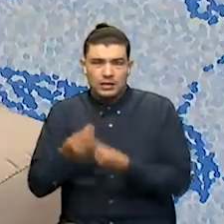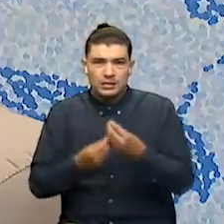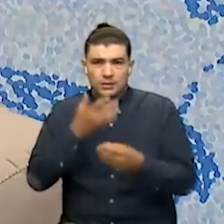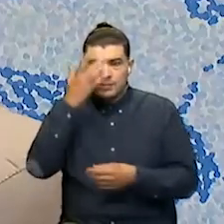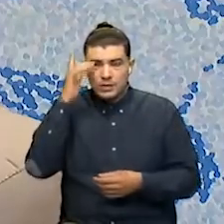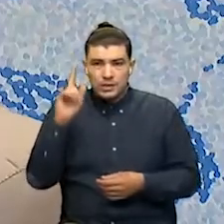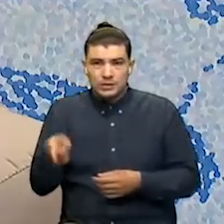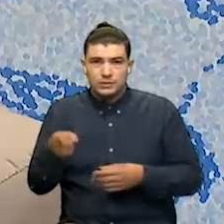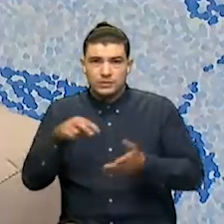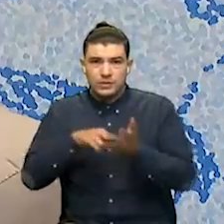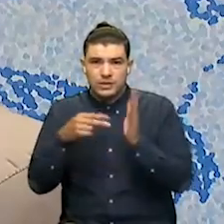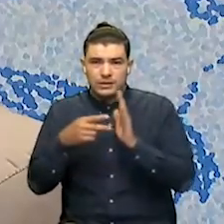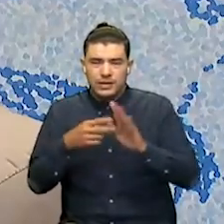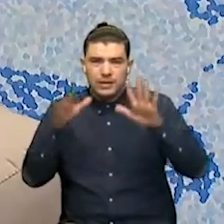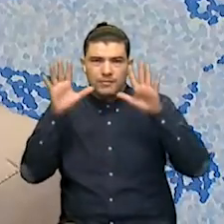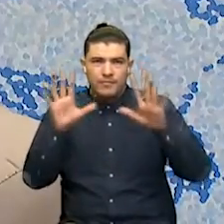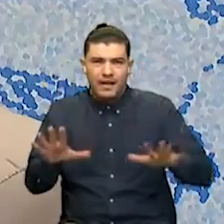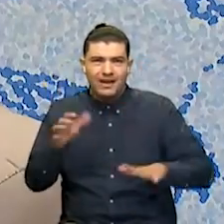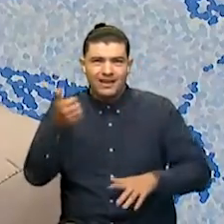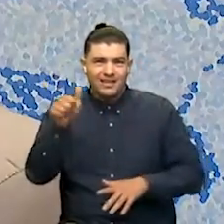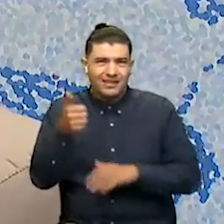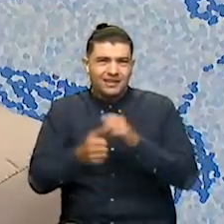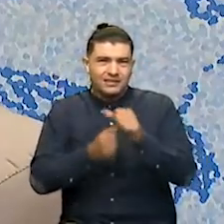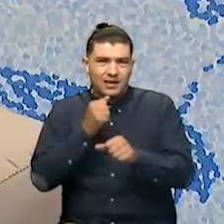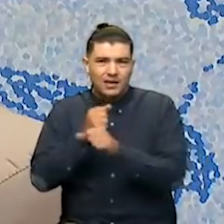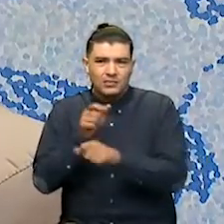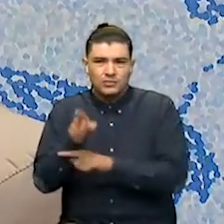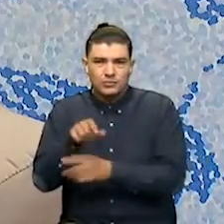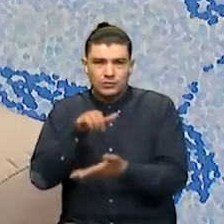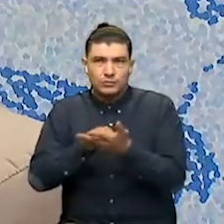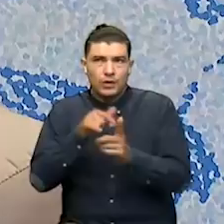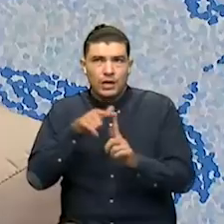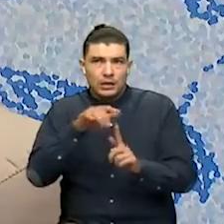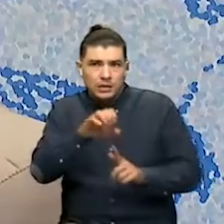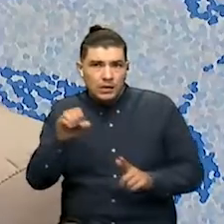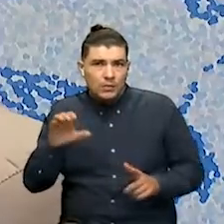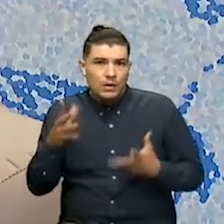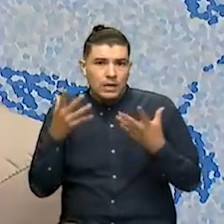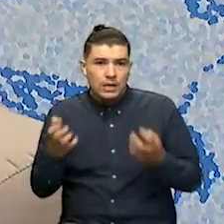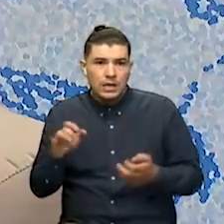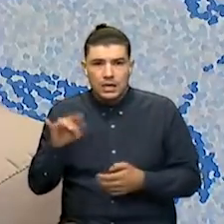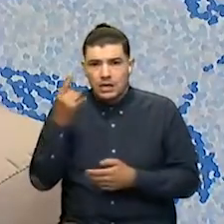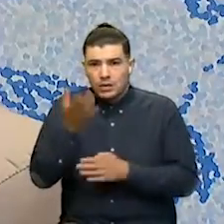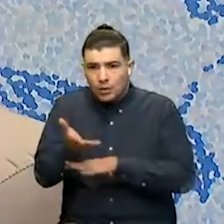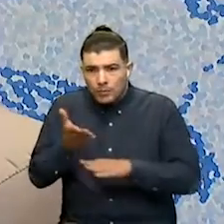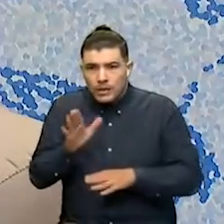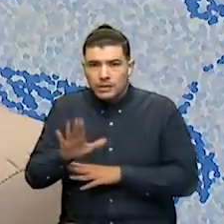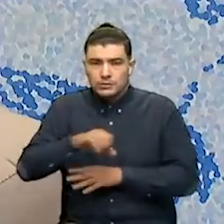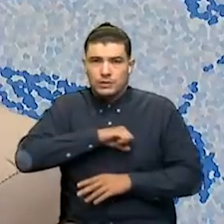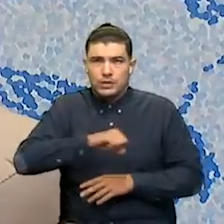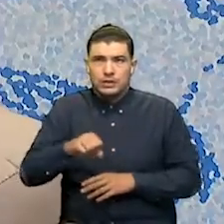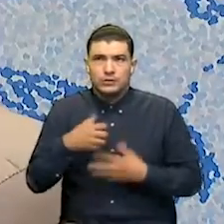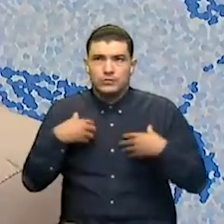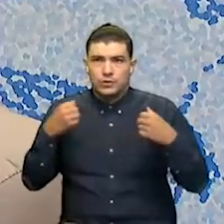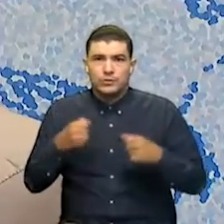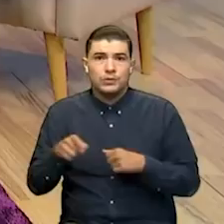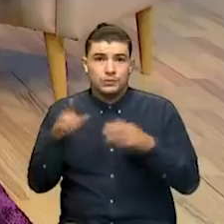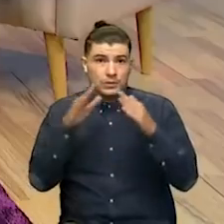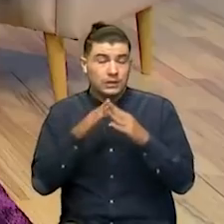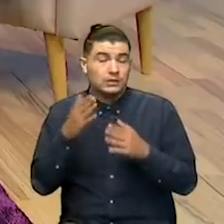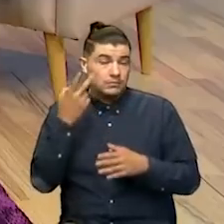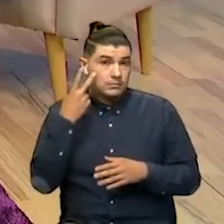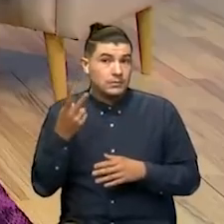eso interrumpiría los 10 años en el evento en que el tío quisiera reclamar la prescripción adquisitiva del dominio.